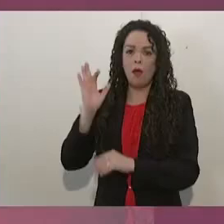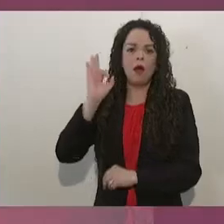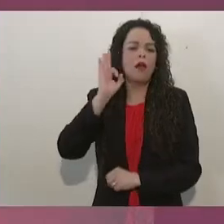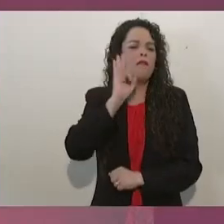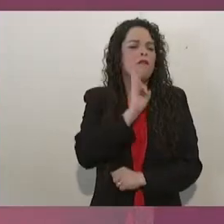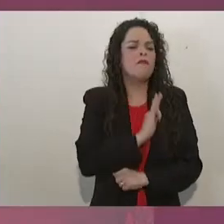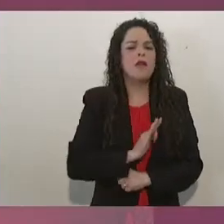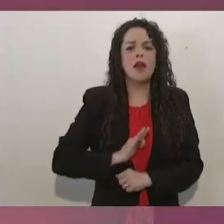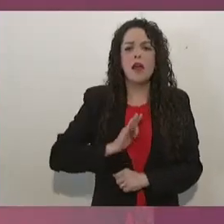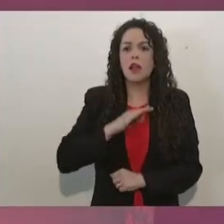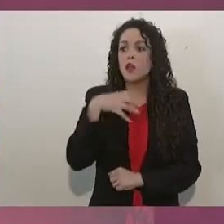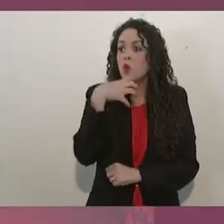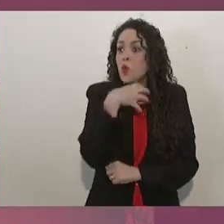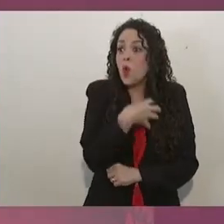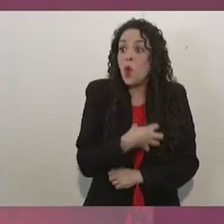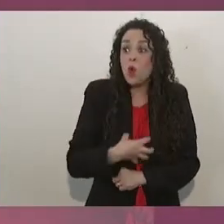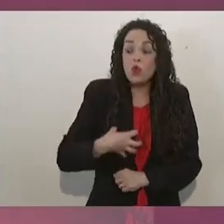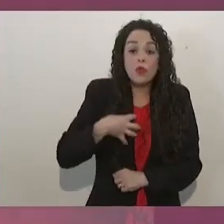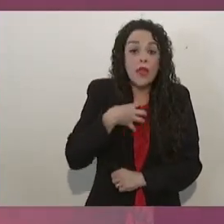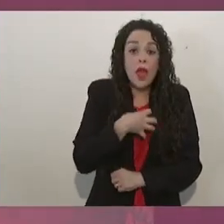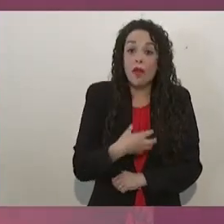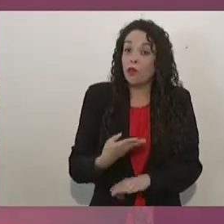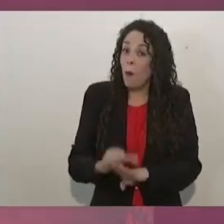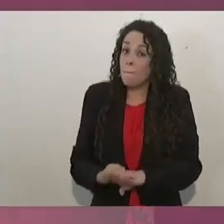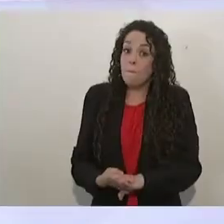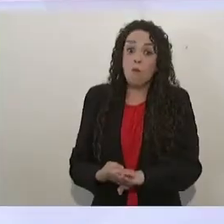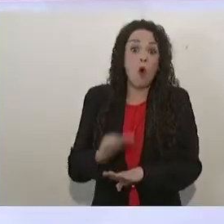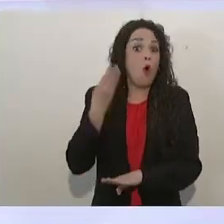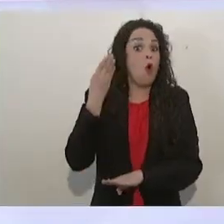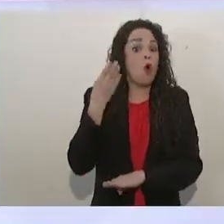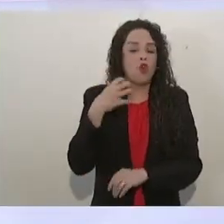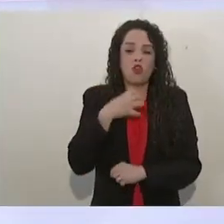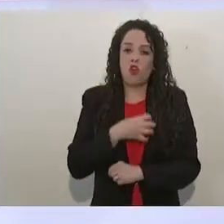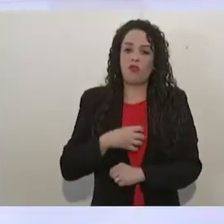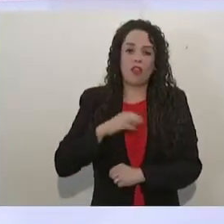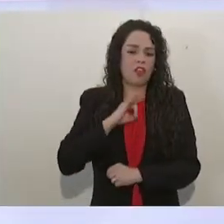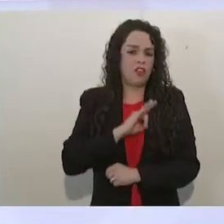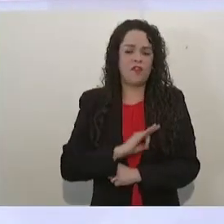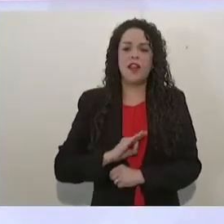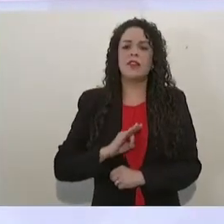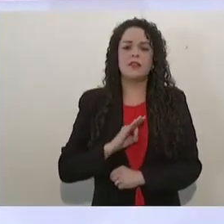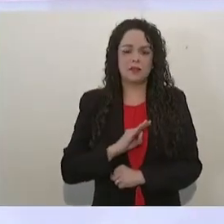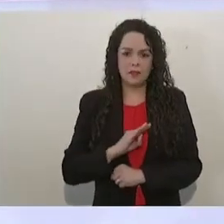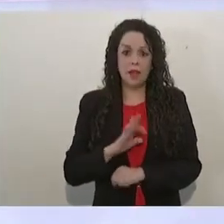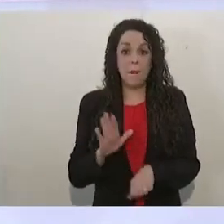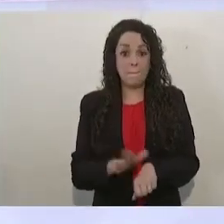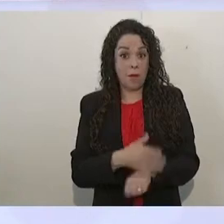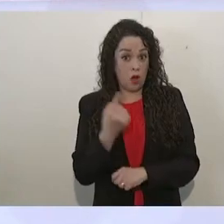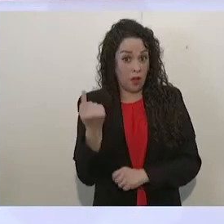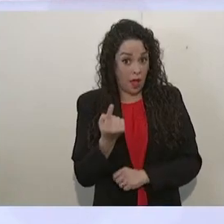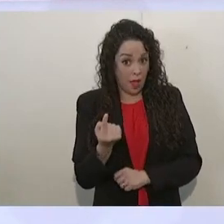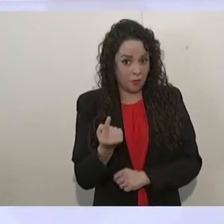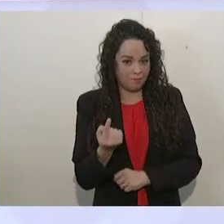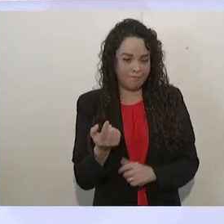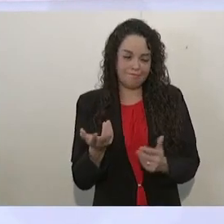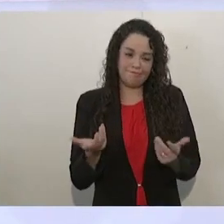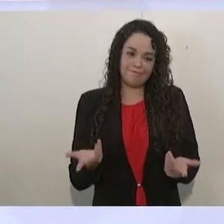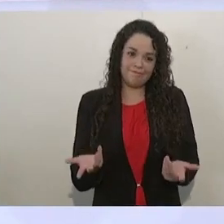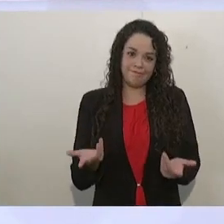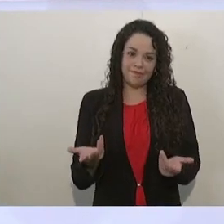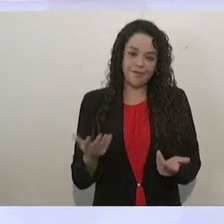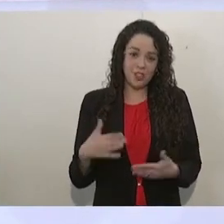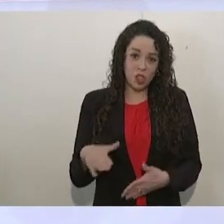muy contento, porque se cumplieron los